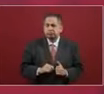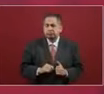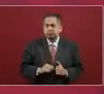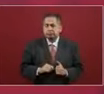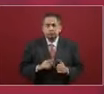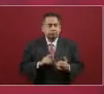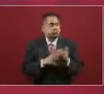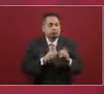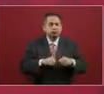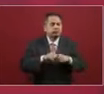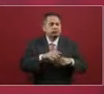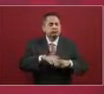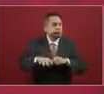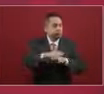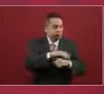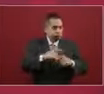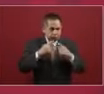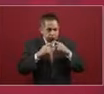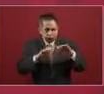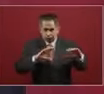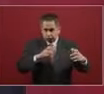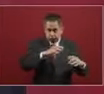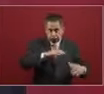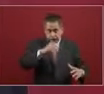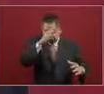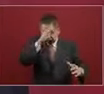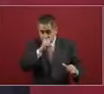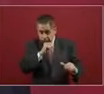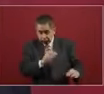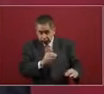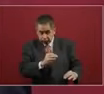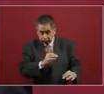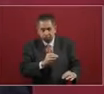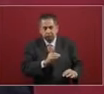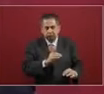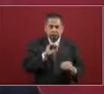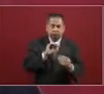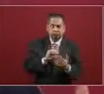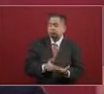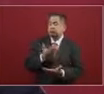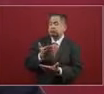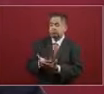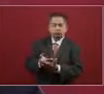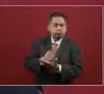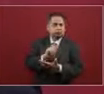con la sociedad en su conjunto, y se presenta